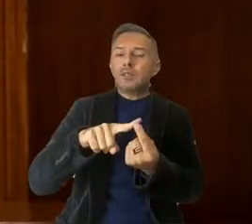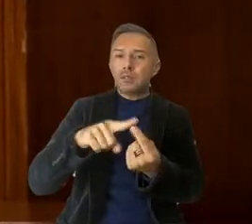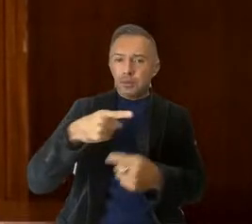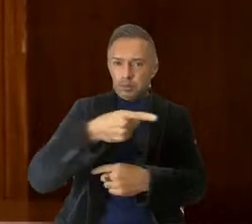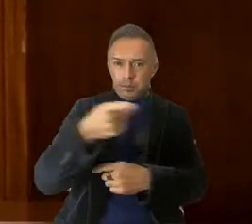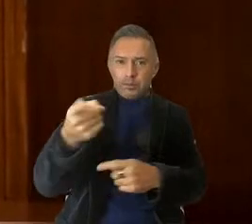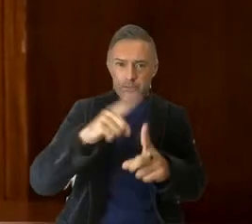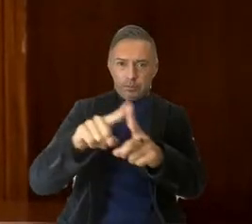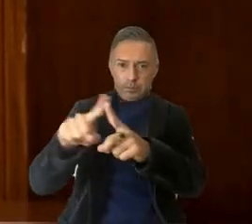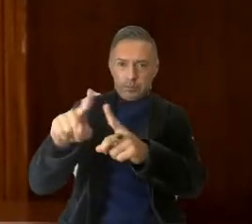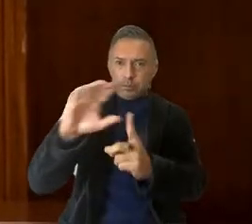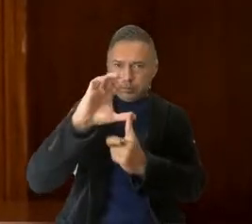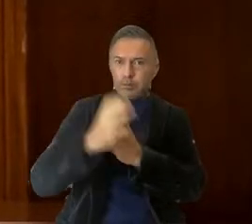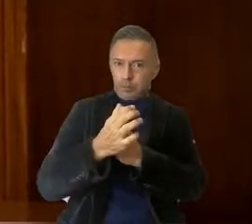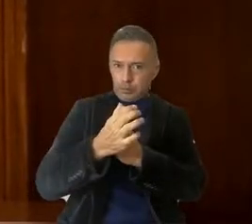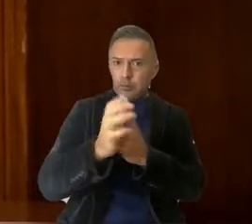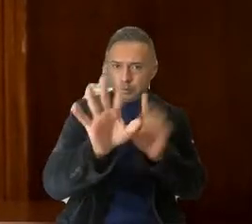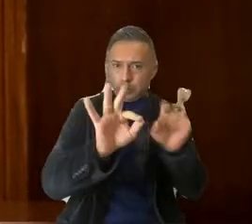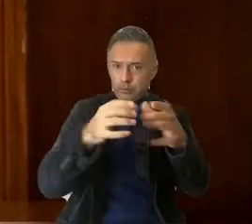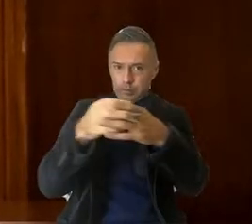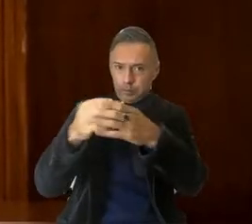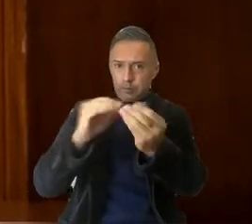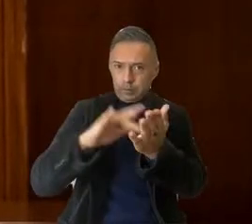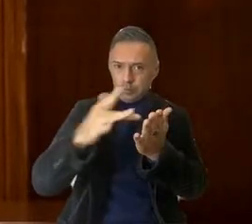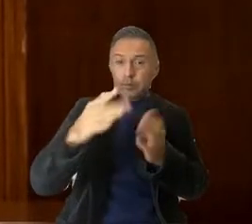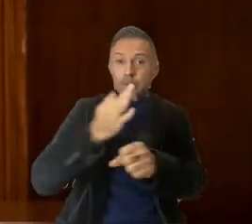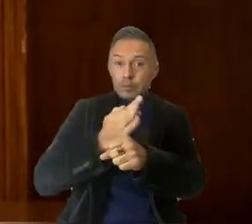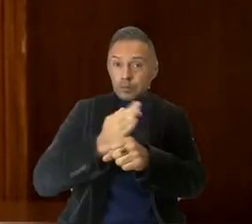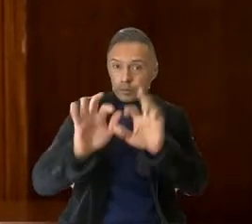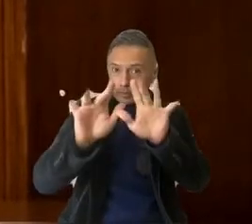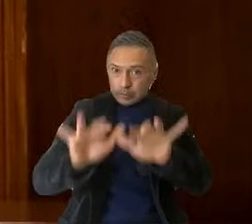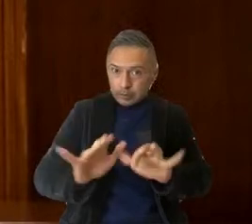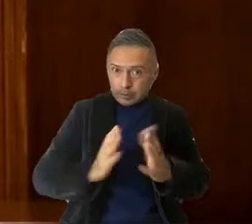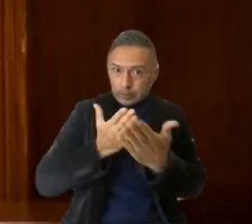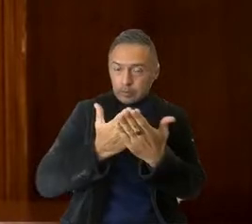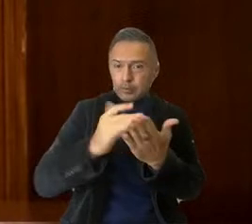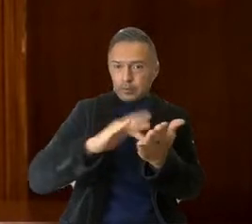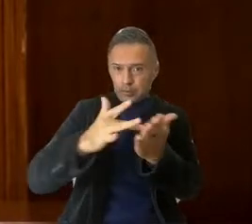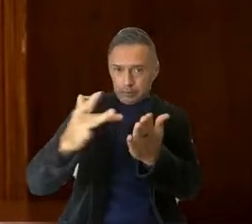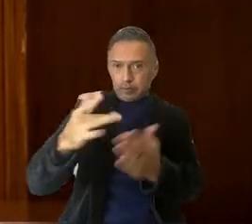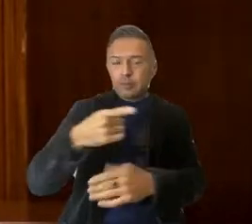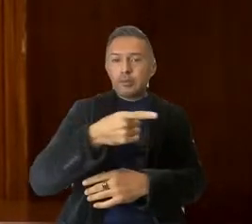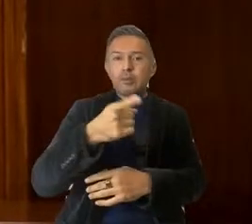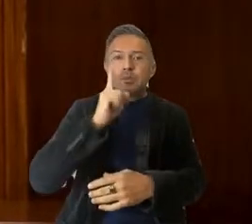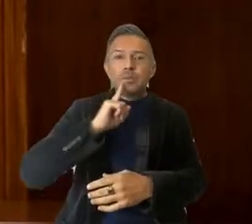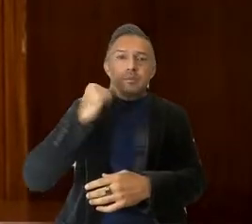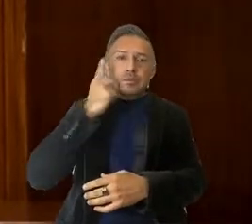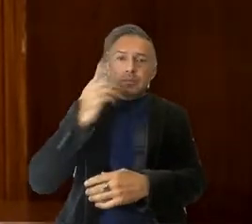comisiones para que este dictamen en este momento estuviera aquí. Muchas gracias. Gracias, diputada.